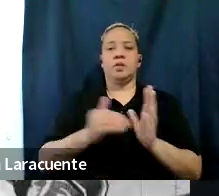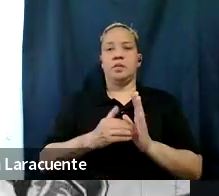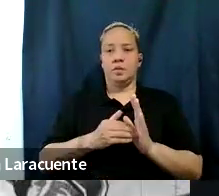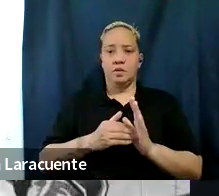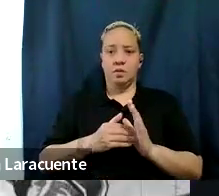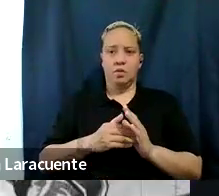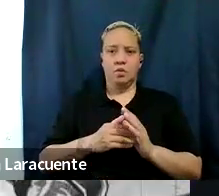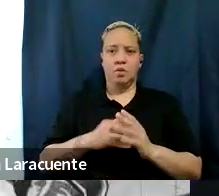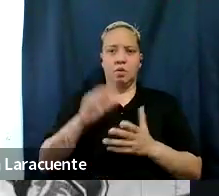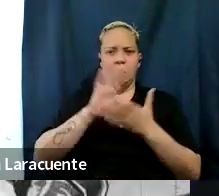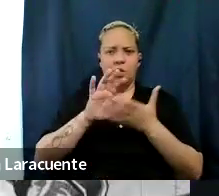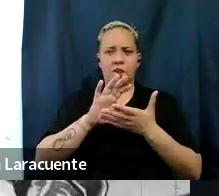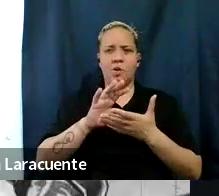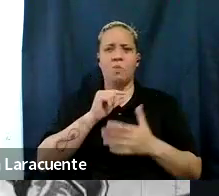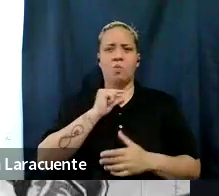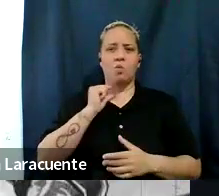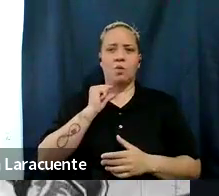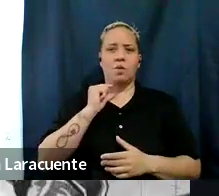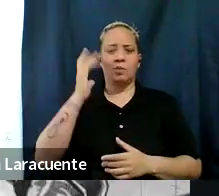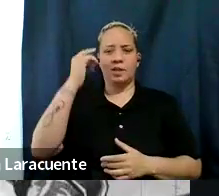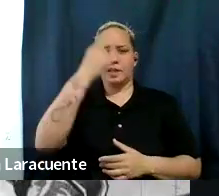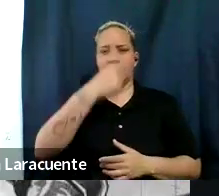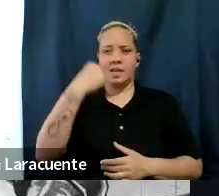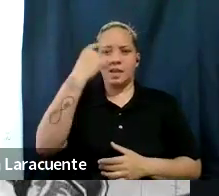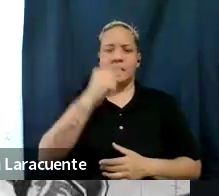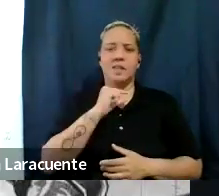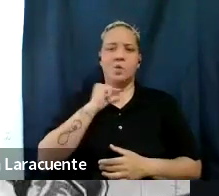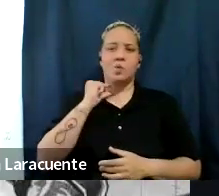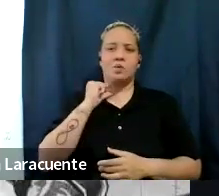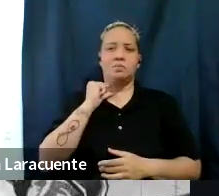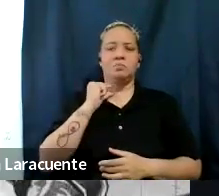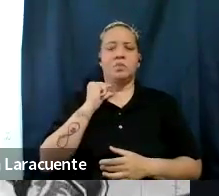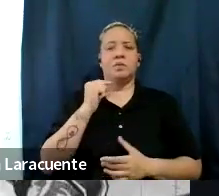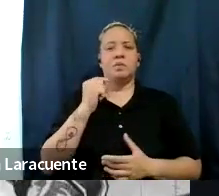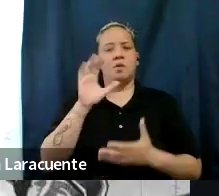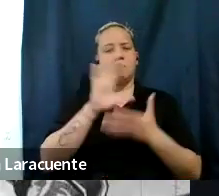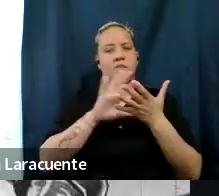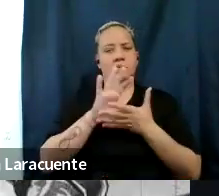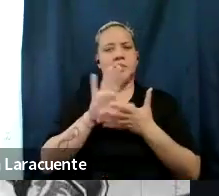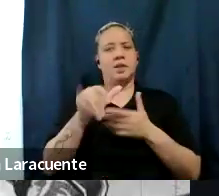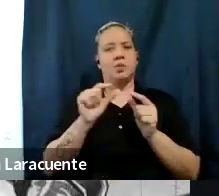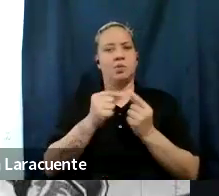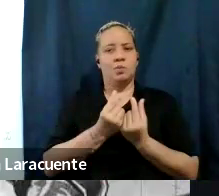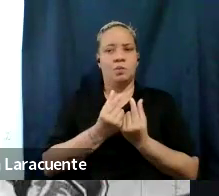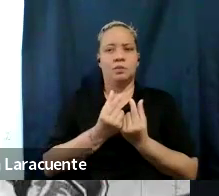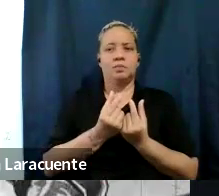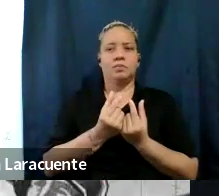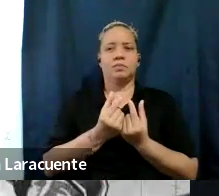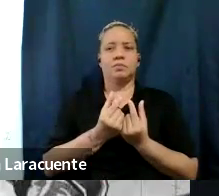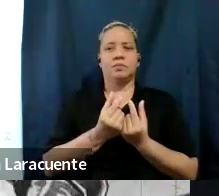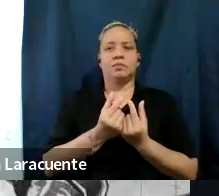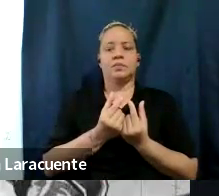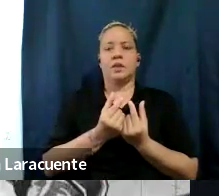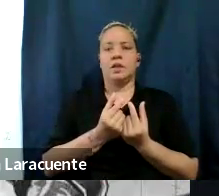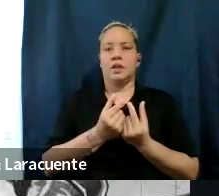y es verdad, Juan Ramón Jiménez tenía cara de cura, y al confundirlo con un cura, pues estos grupos de la izquierda